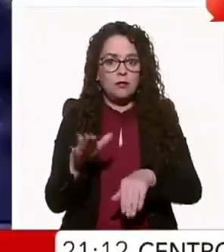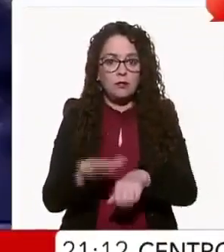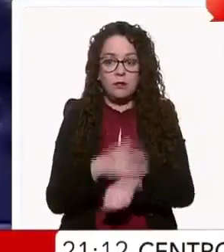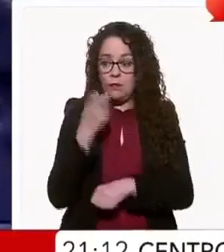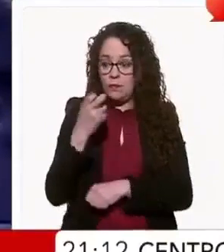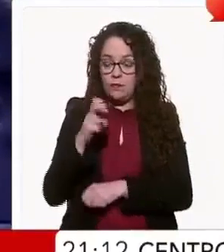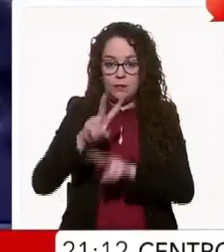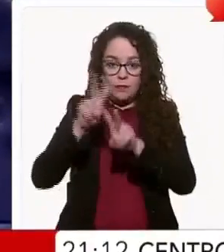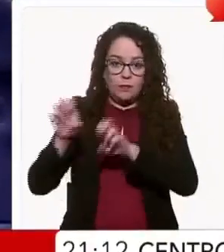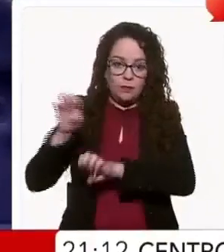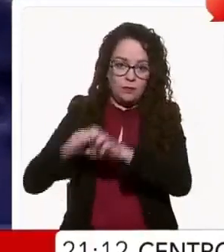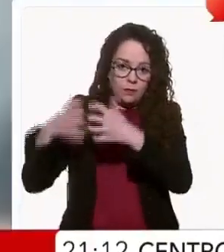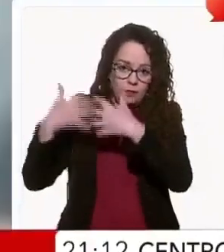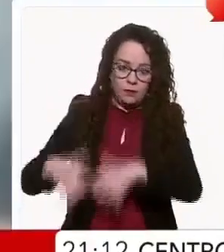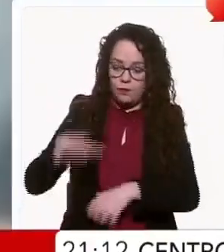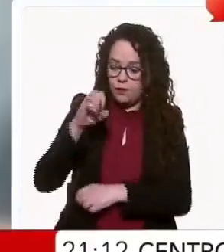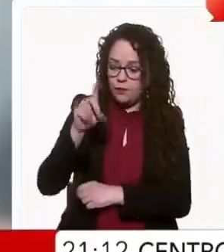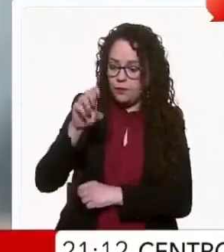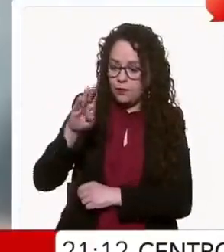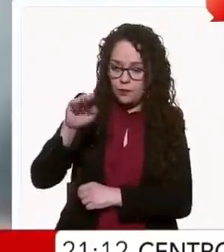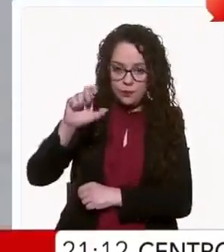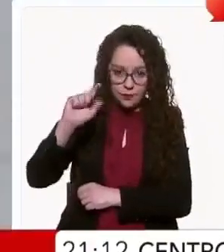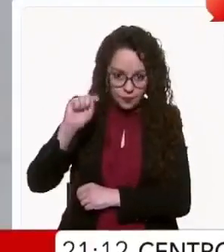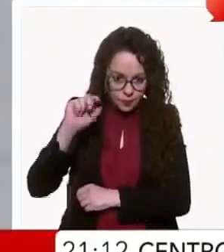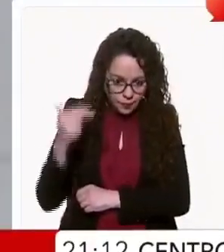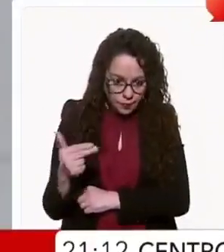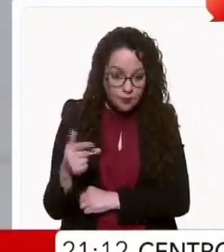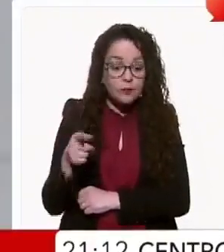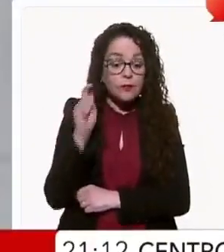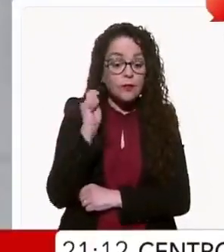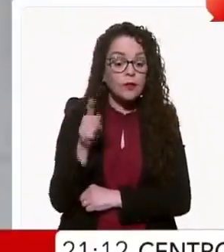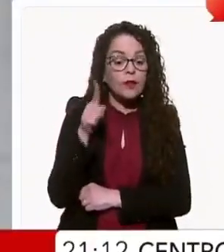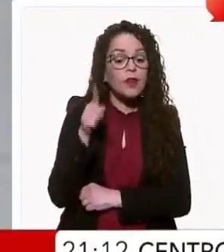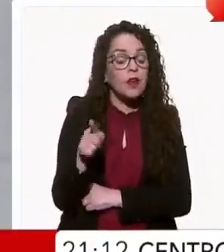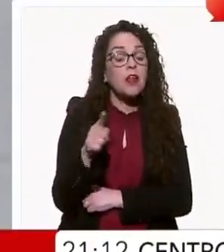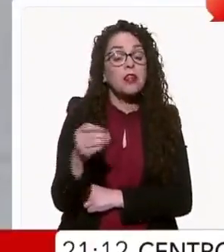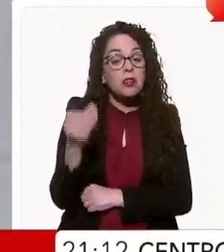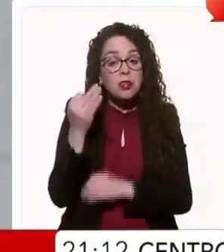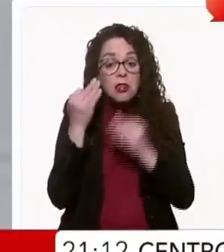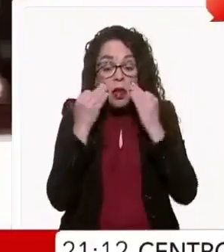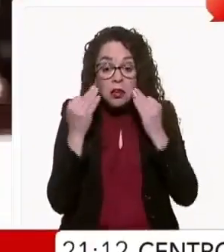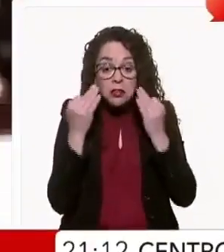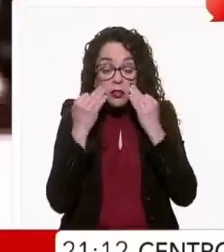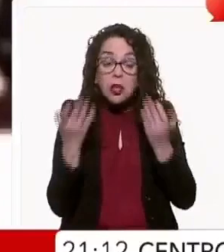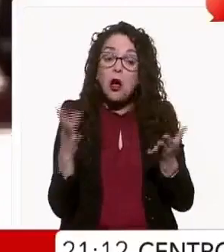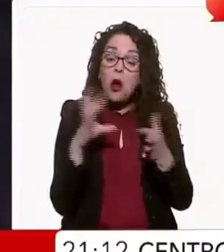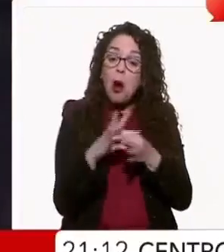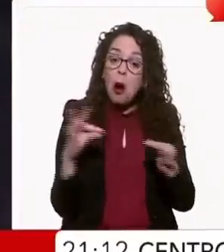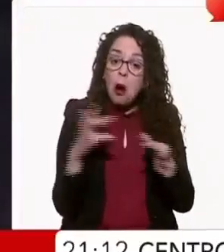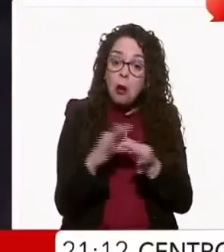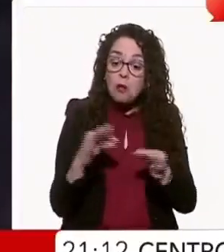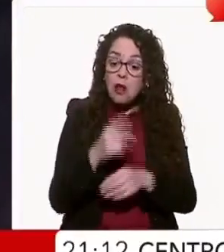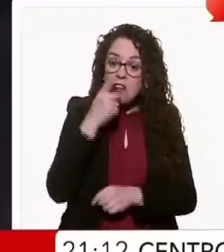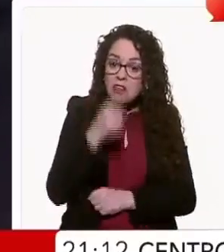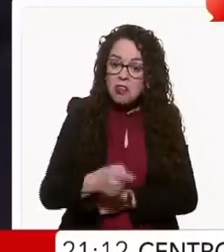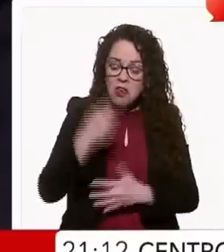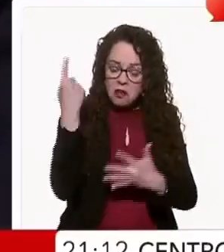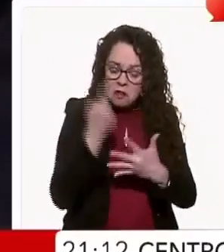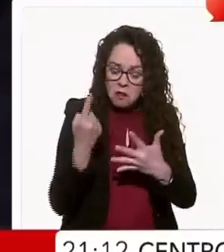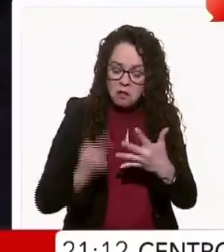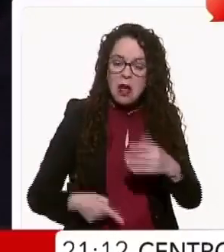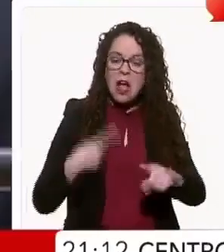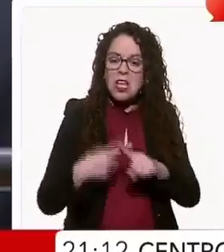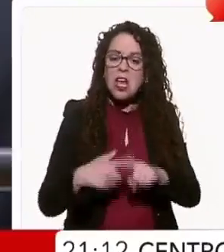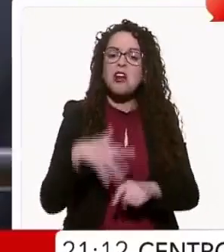Odebrecht. Lozoya se acogió a la figura de testigo colaborador y acusó de corrupción a los